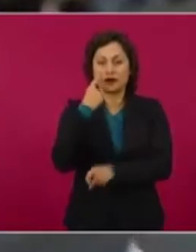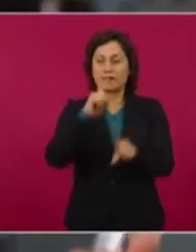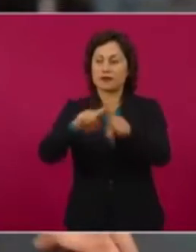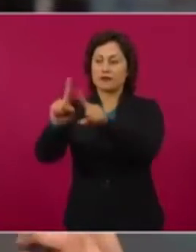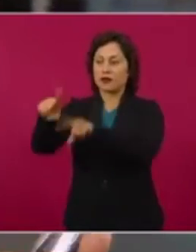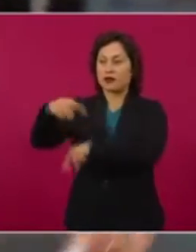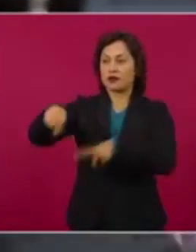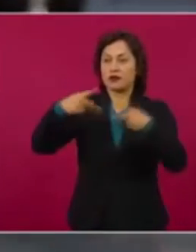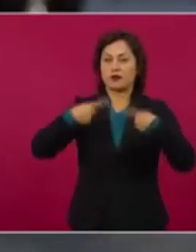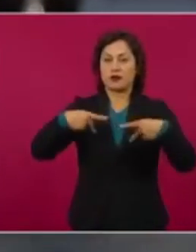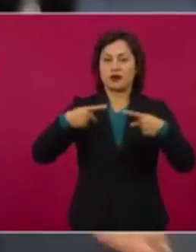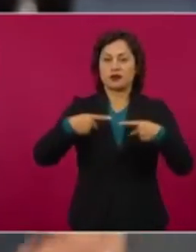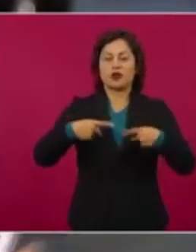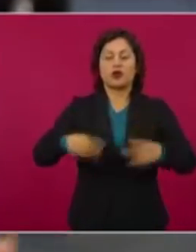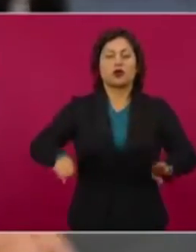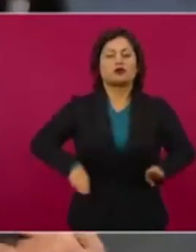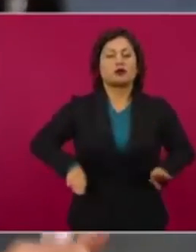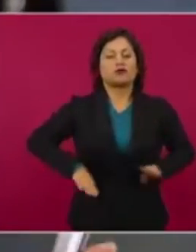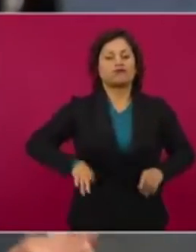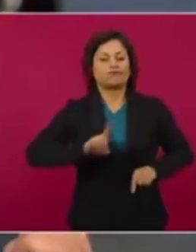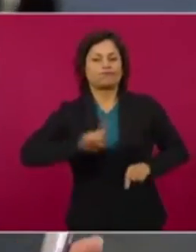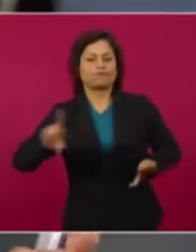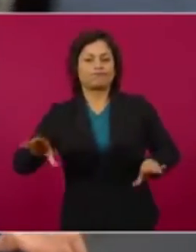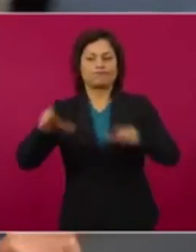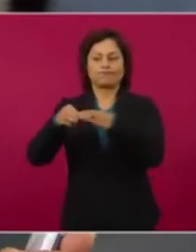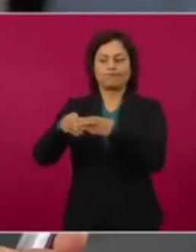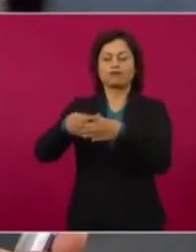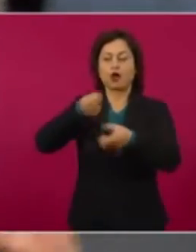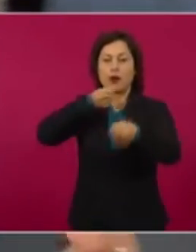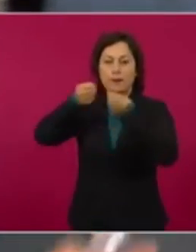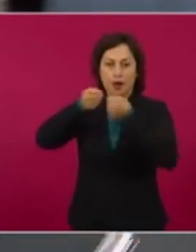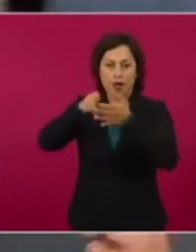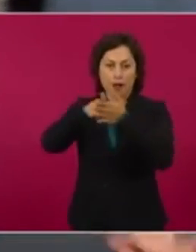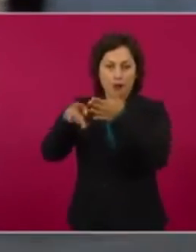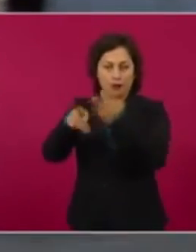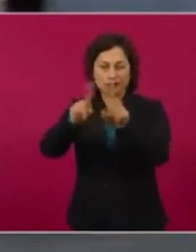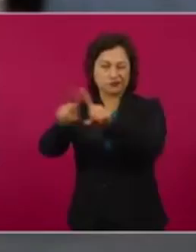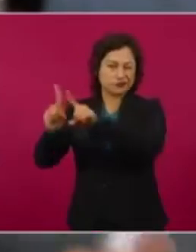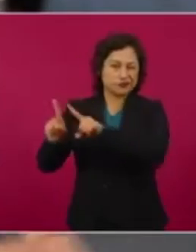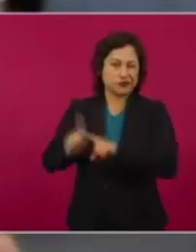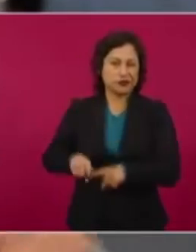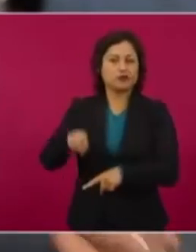medios alternativos y no alternativos, habla de que a las